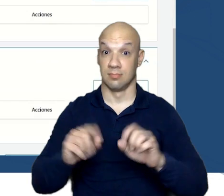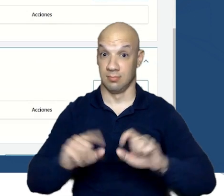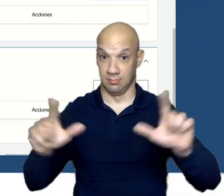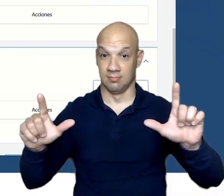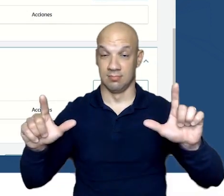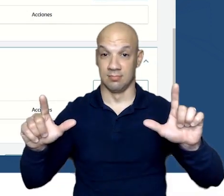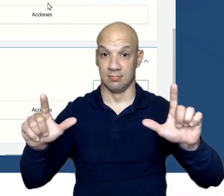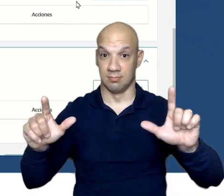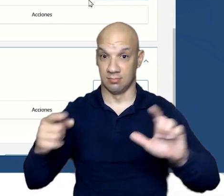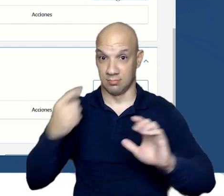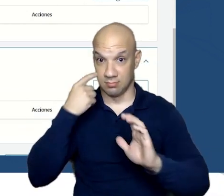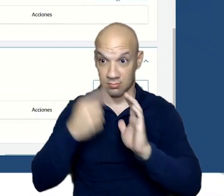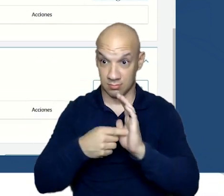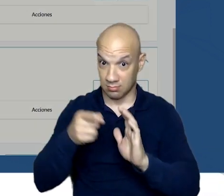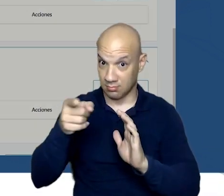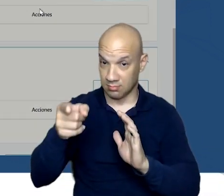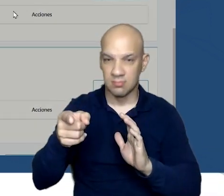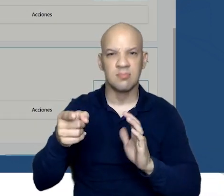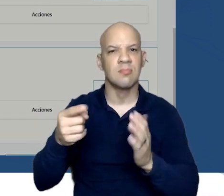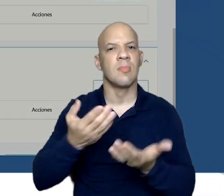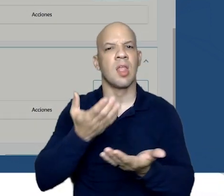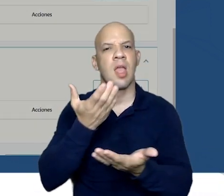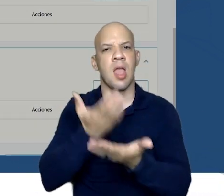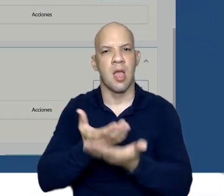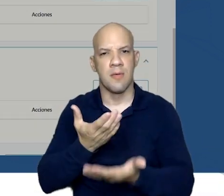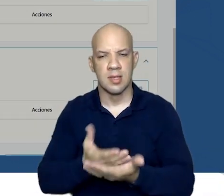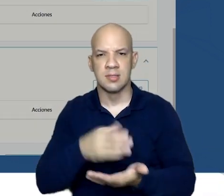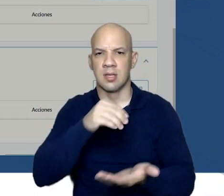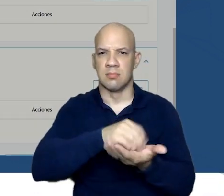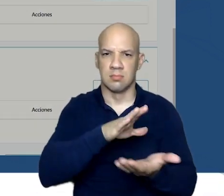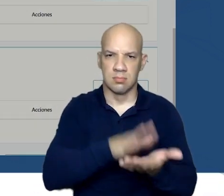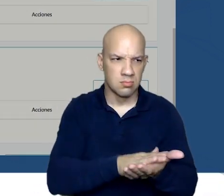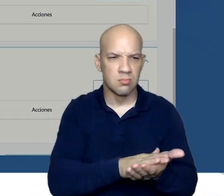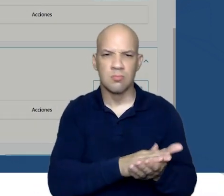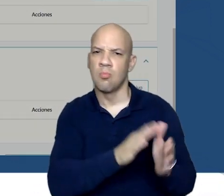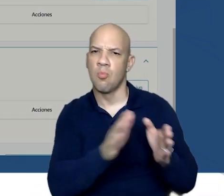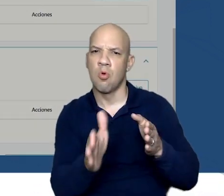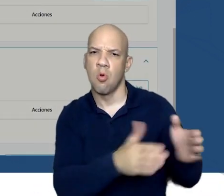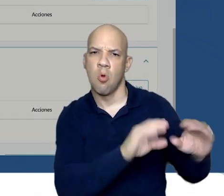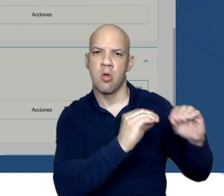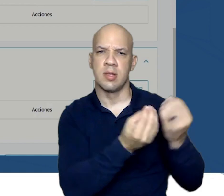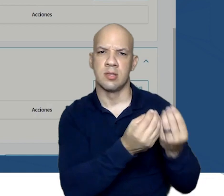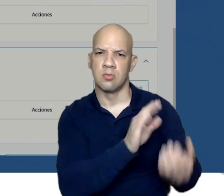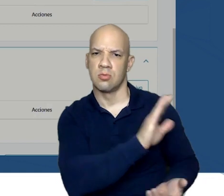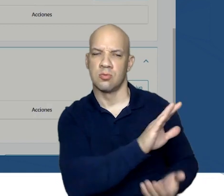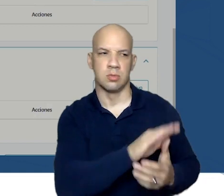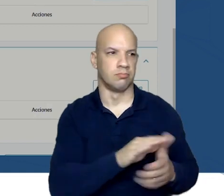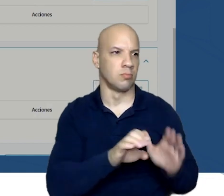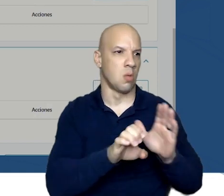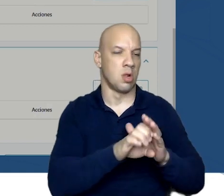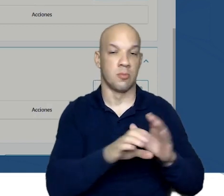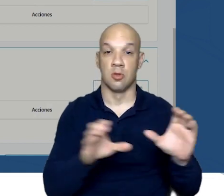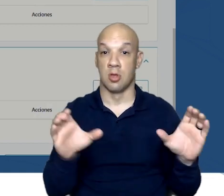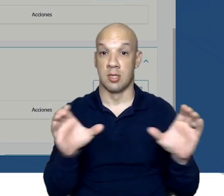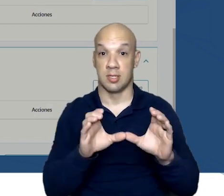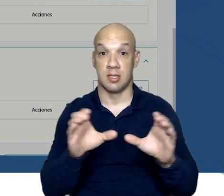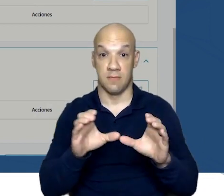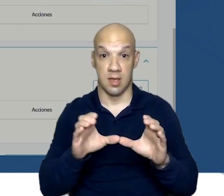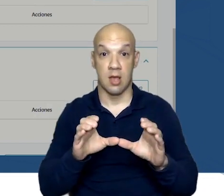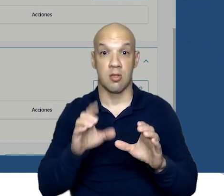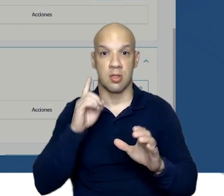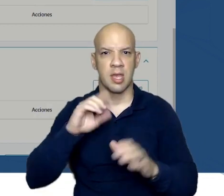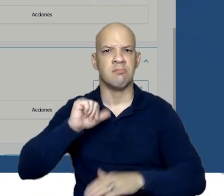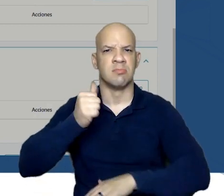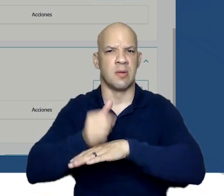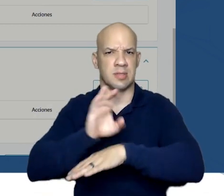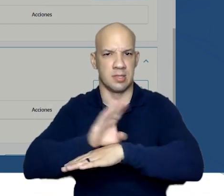En la próxima sección, deberá colocar evidencia de documentación organizacional, por ejemplo, certificado de